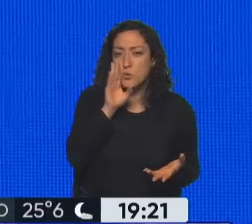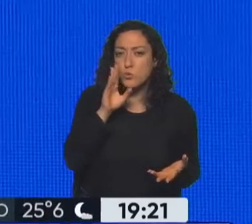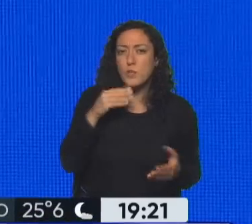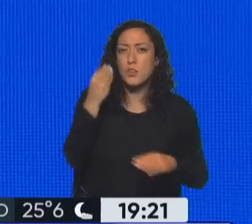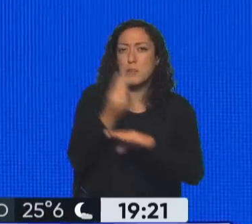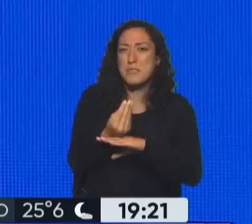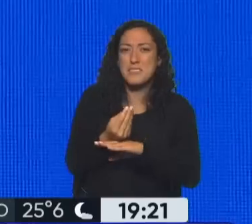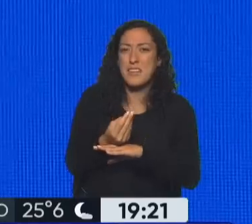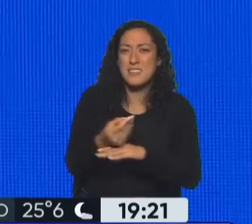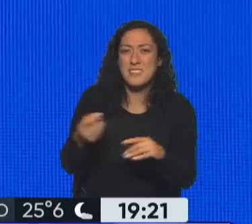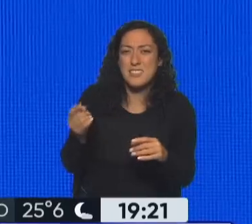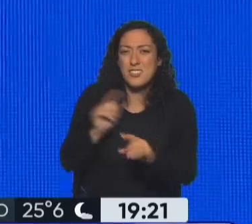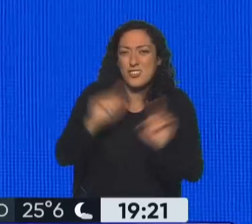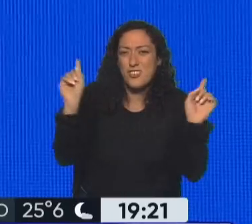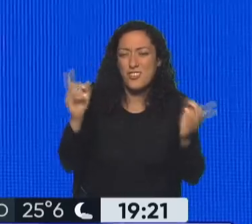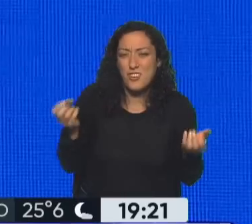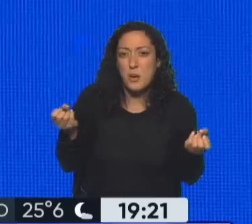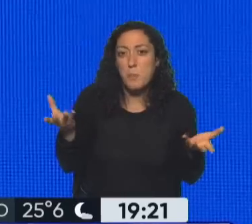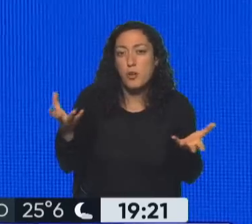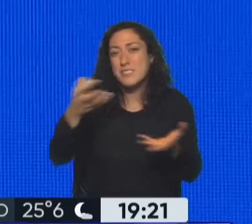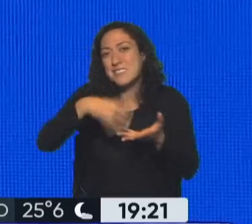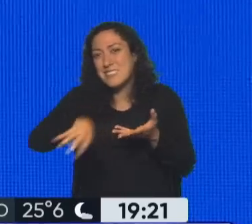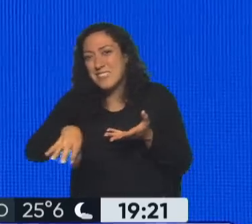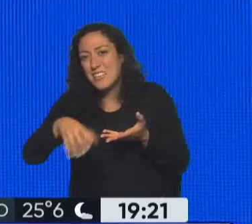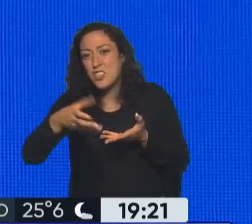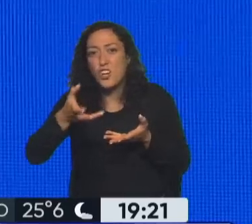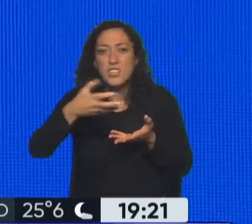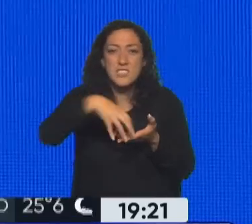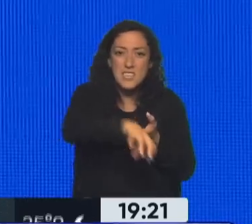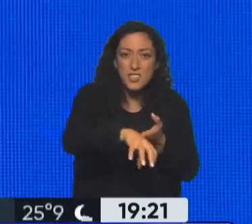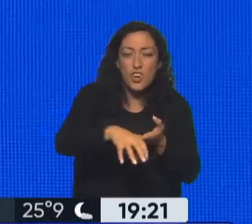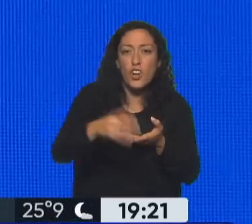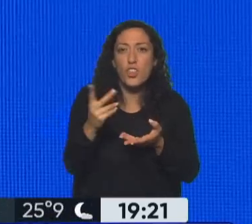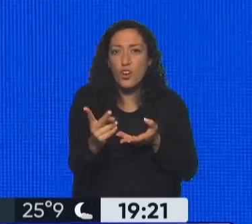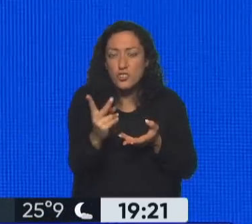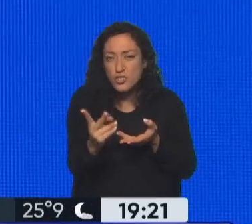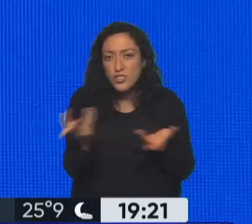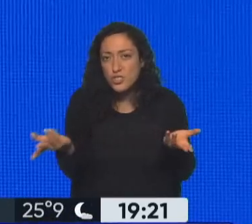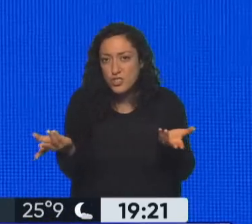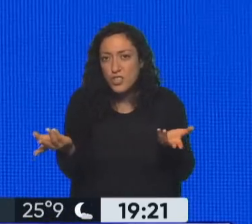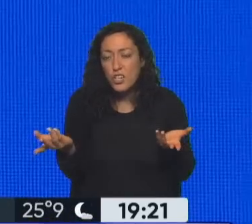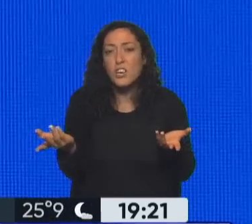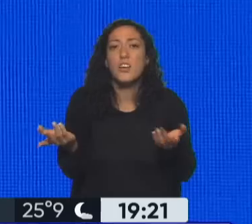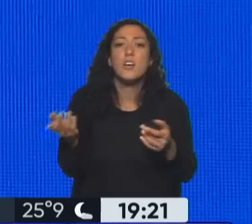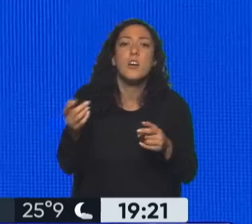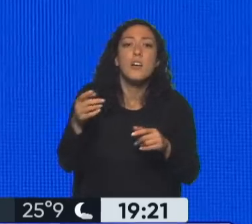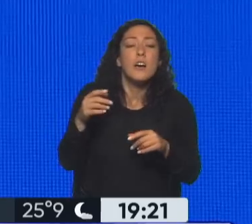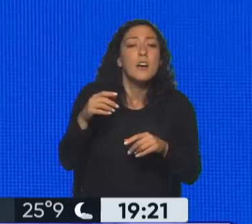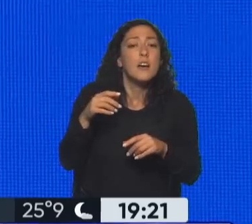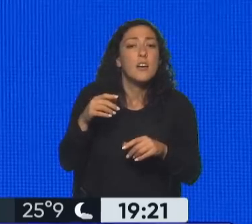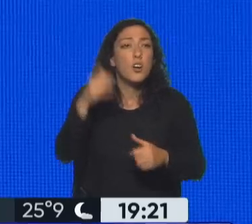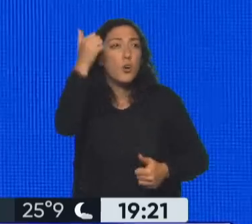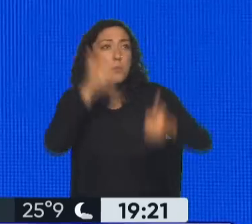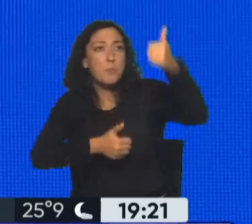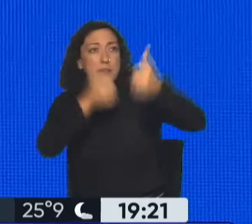por qué? Y porque el sector siderúrgico y petroquímica de Estados Unidos compite